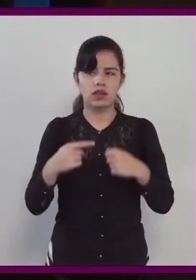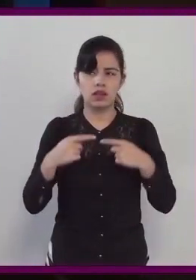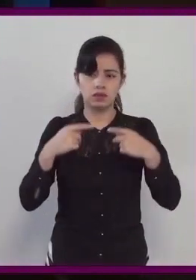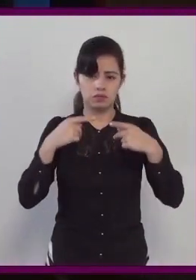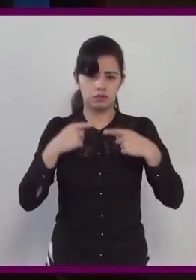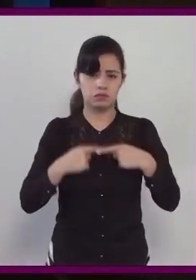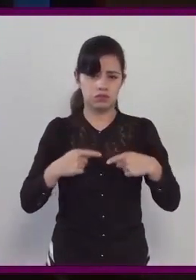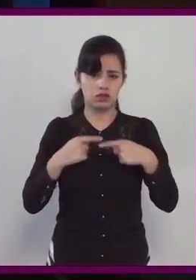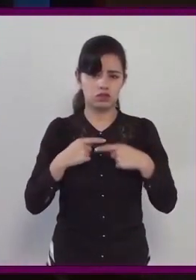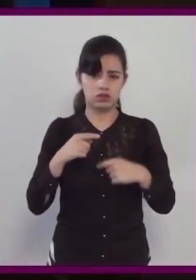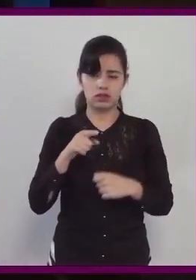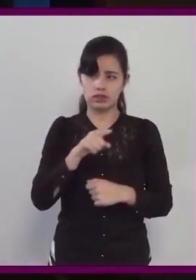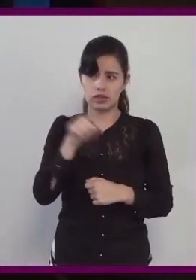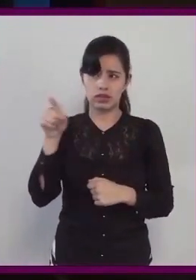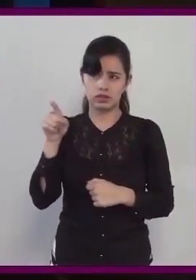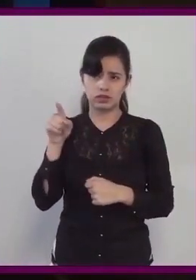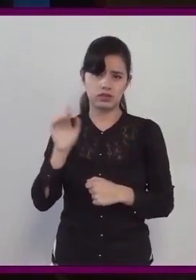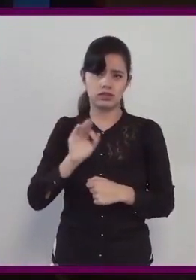preguntas